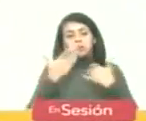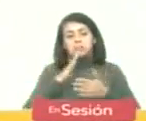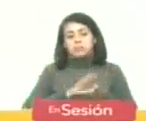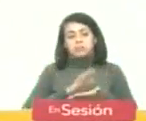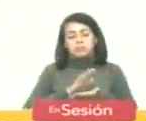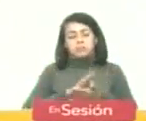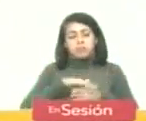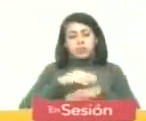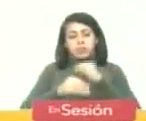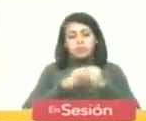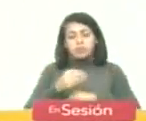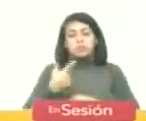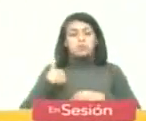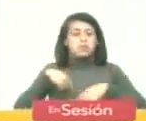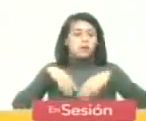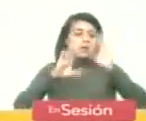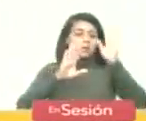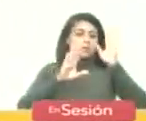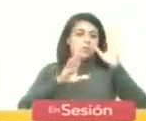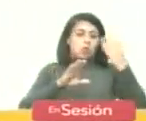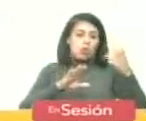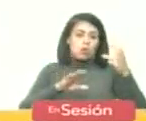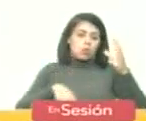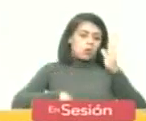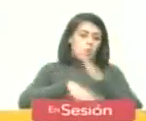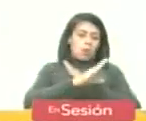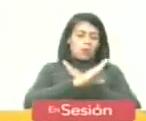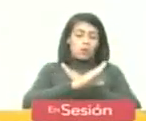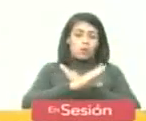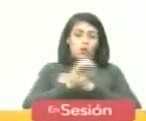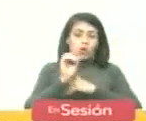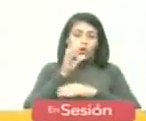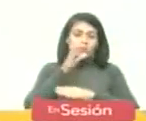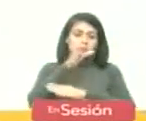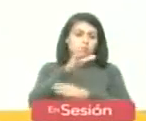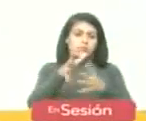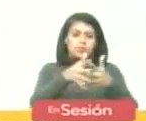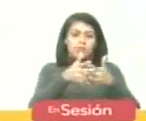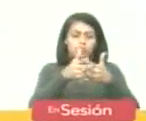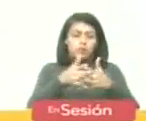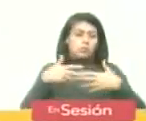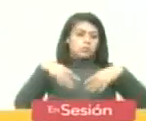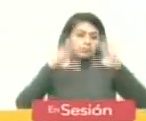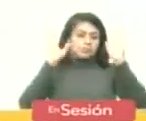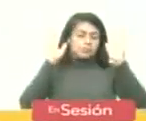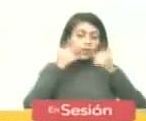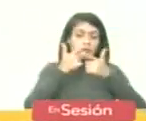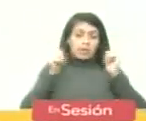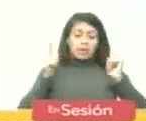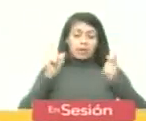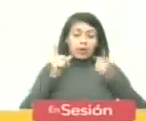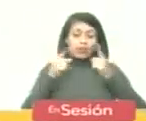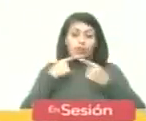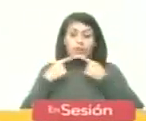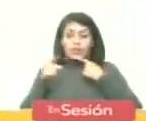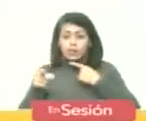porque hacemos lo que íbamos a hacer y nos vamos para Colombia o para Estados Unidos. Uno de ellos lo dijo, a uno de ellos le